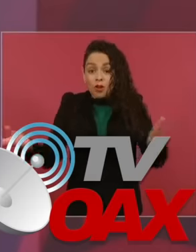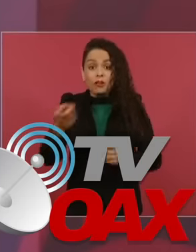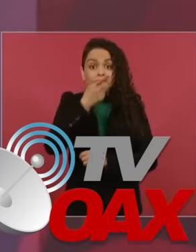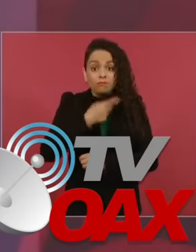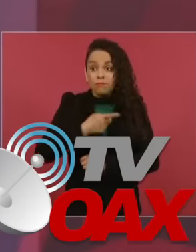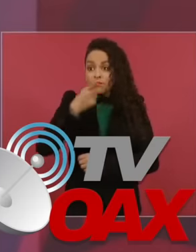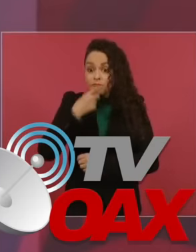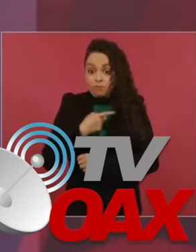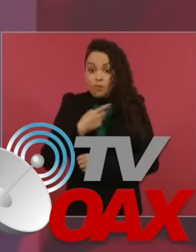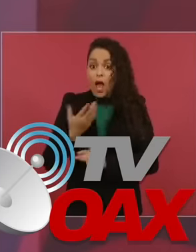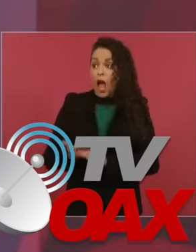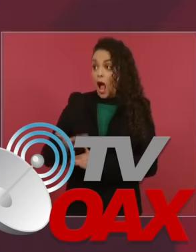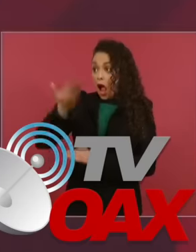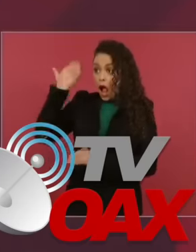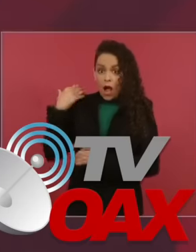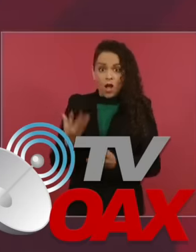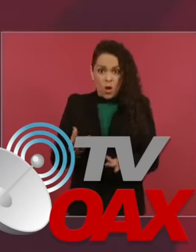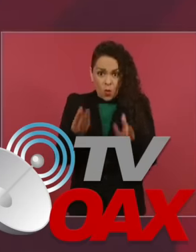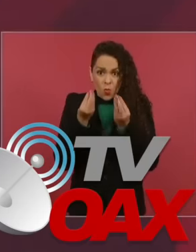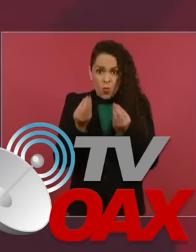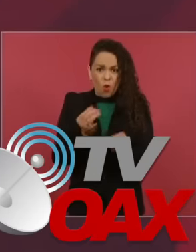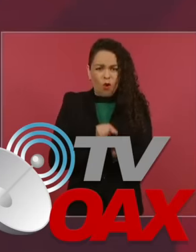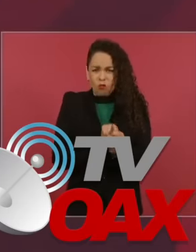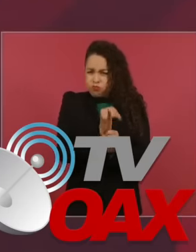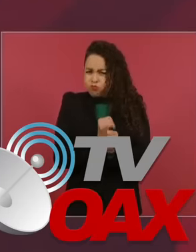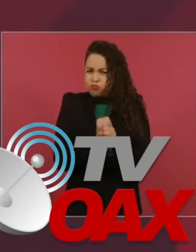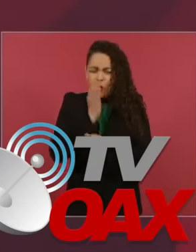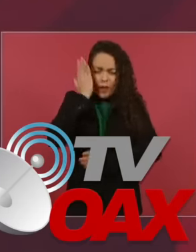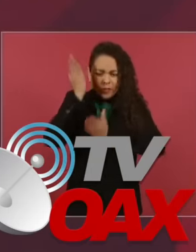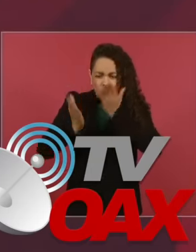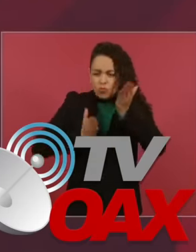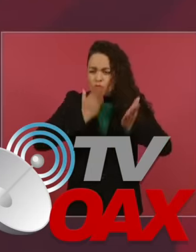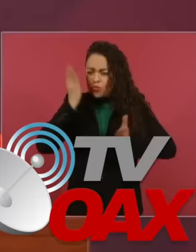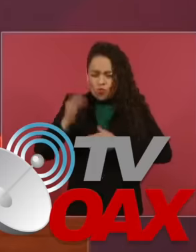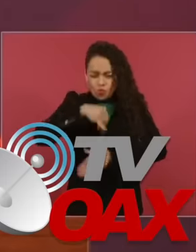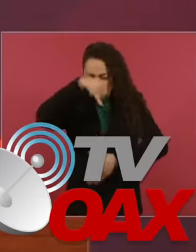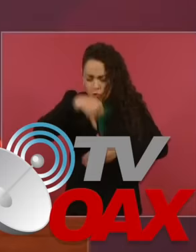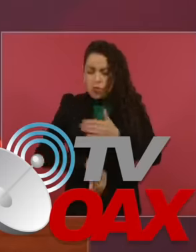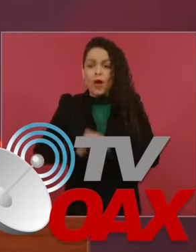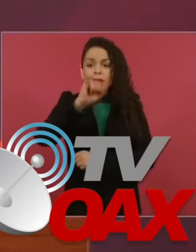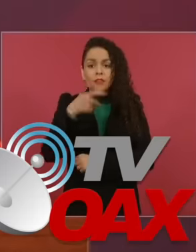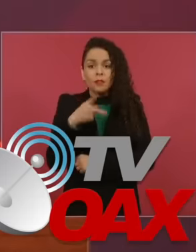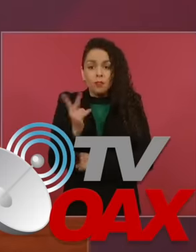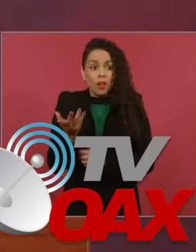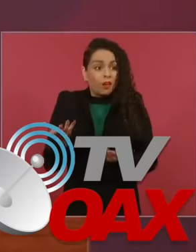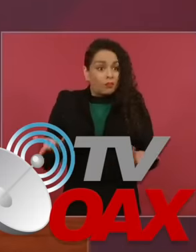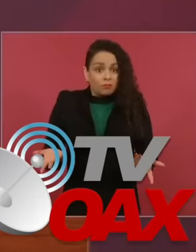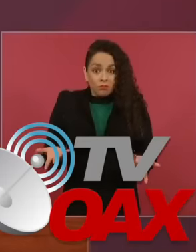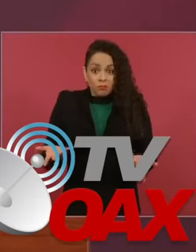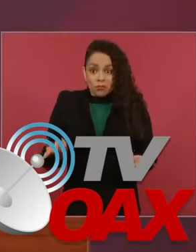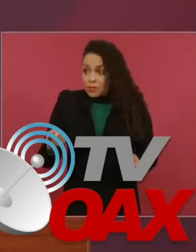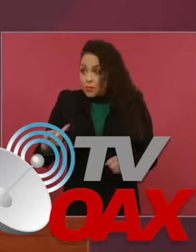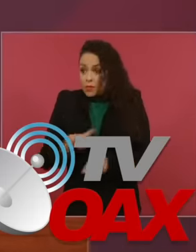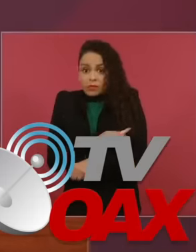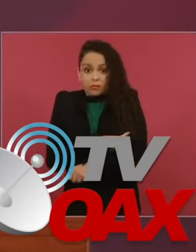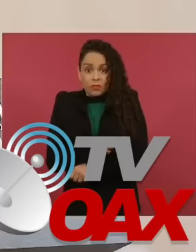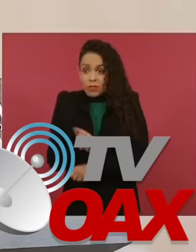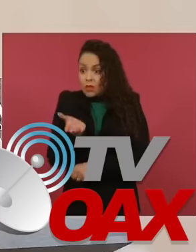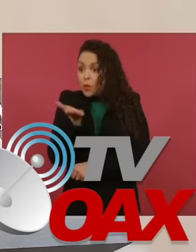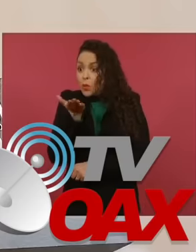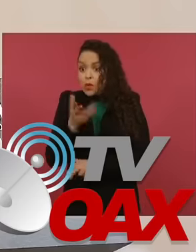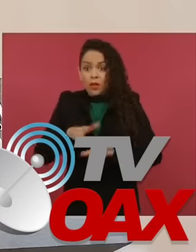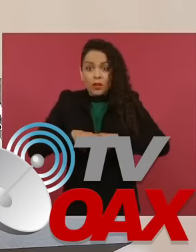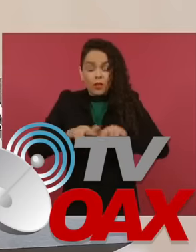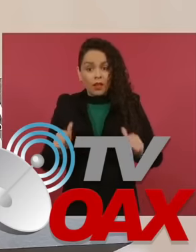muchísimos estudios, pero no se llega más. O sea, necesitamos tener un dictamen diagnóstico y no sé si se dieron